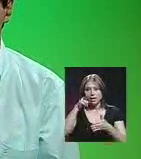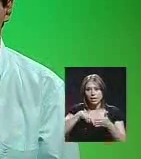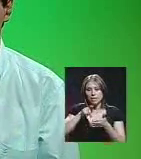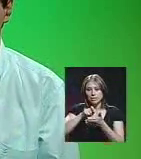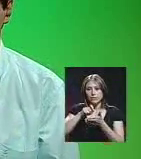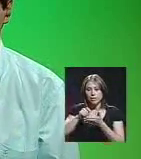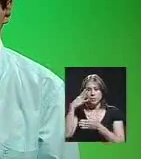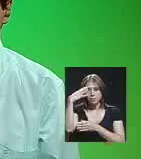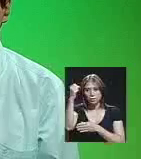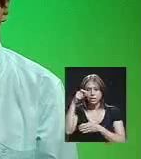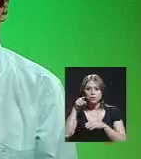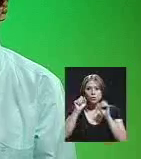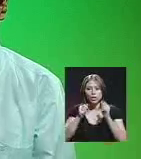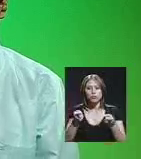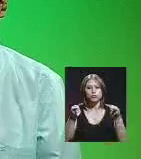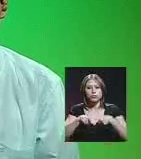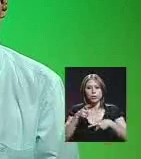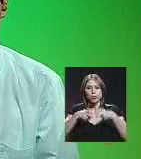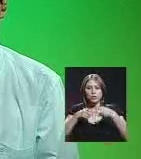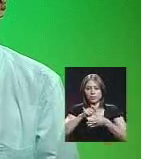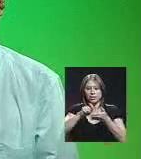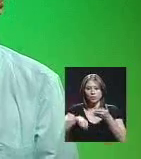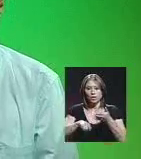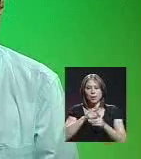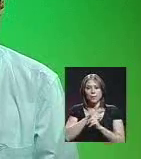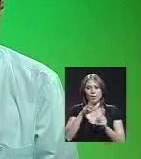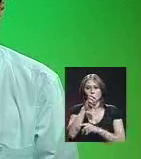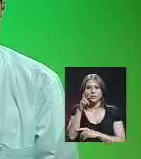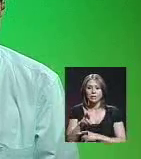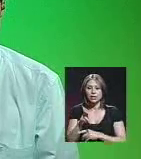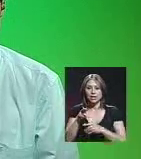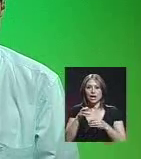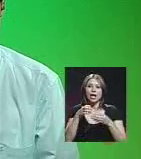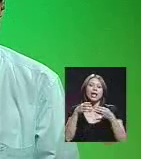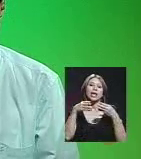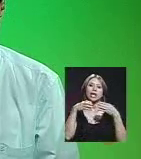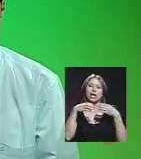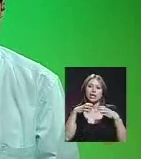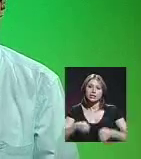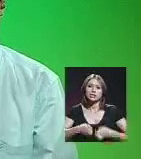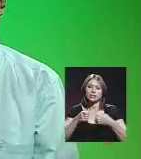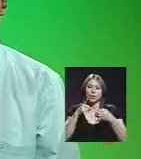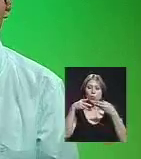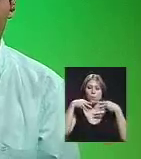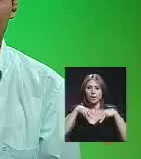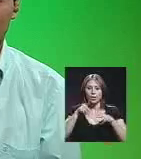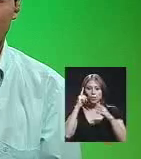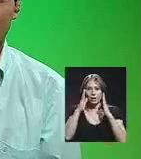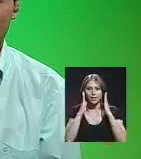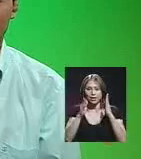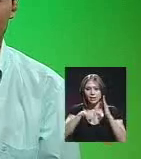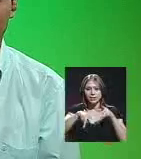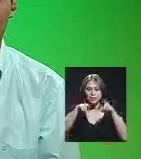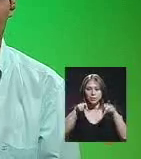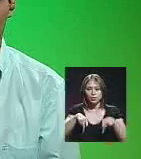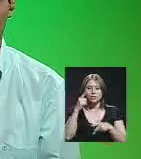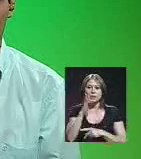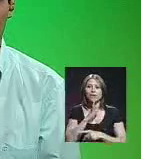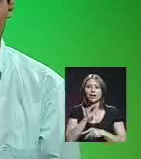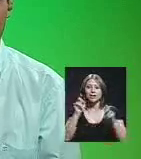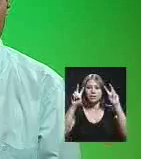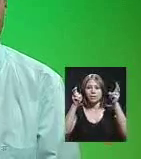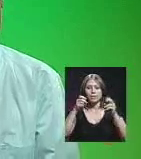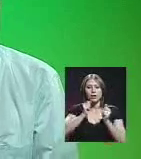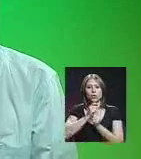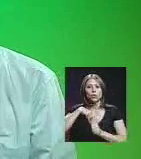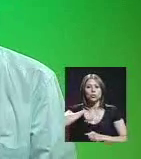provocar problemas en la escuela. Sin embargo, en nuestro país existe el método Davis para tratar a estas personas. Para hablarnos sobre ese tema se encuentra con